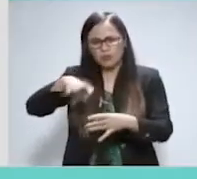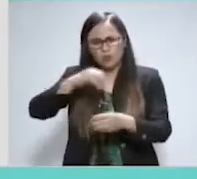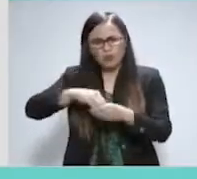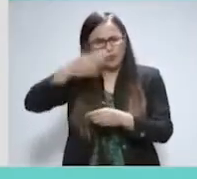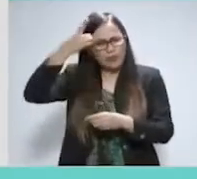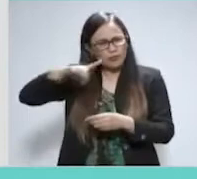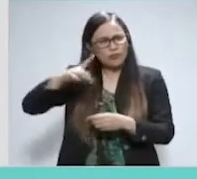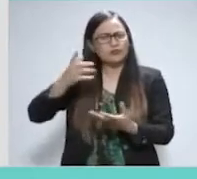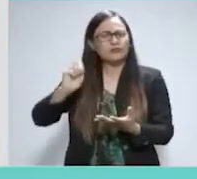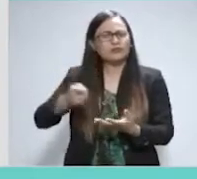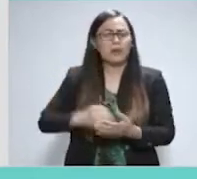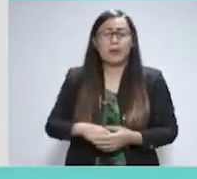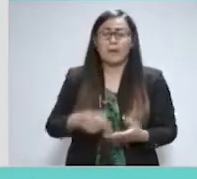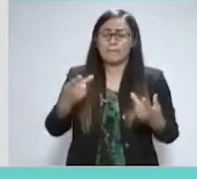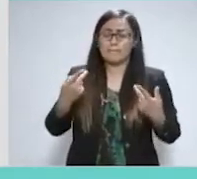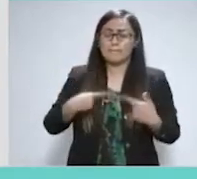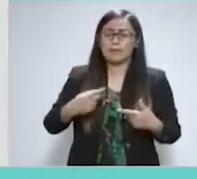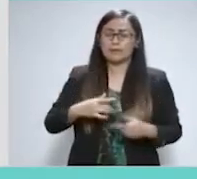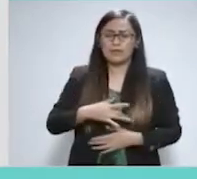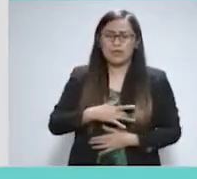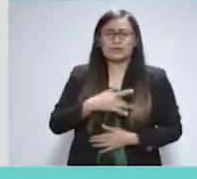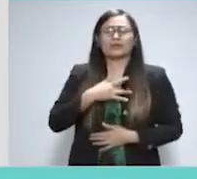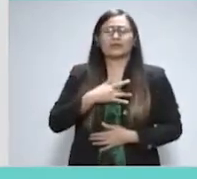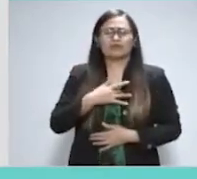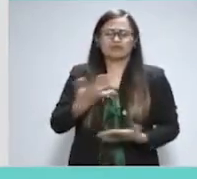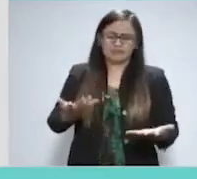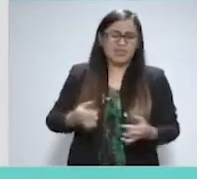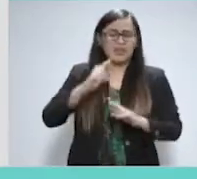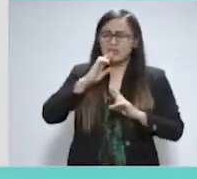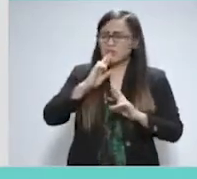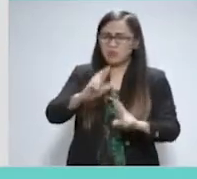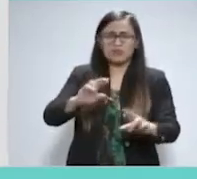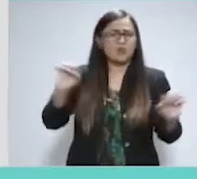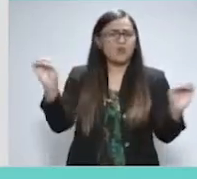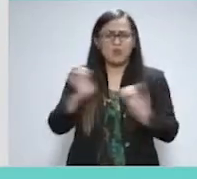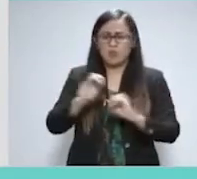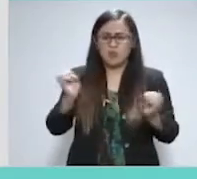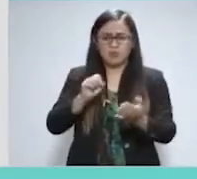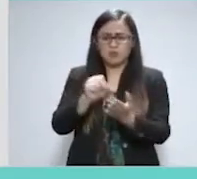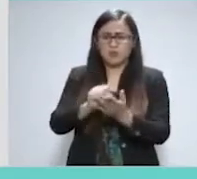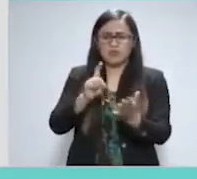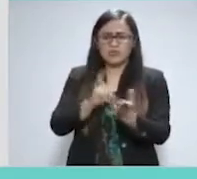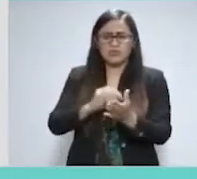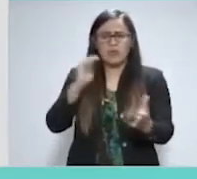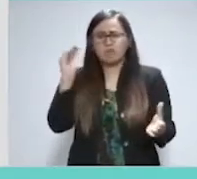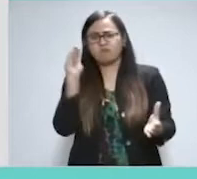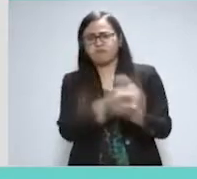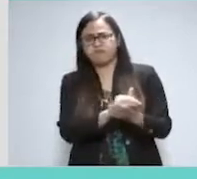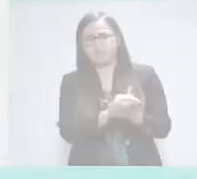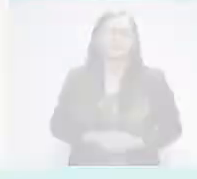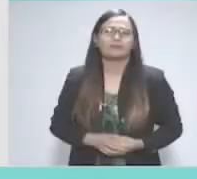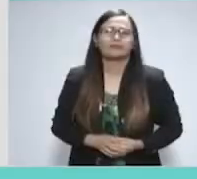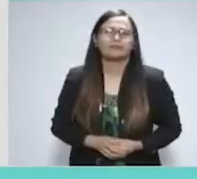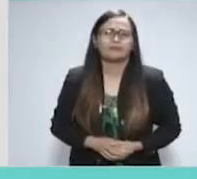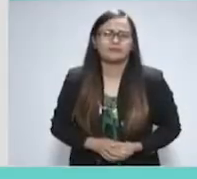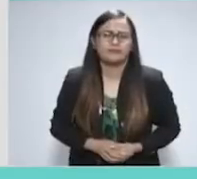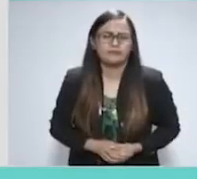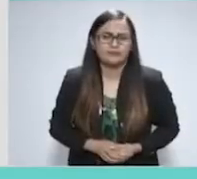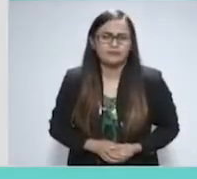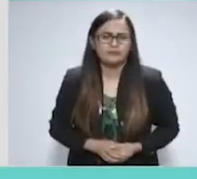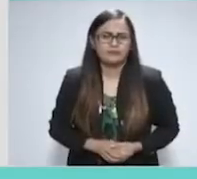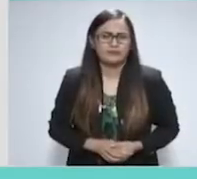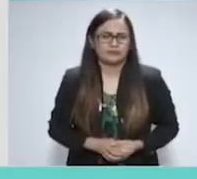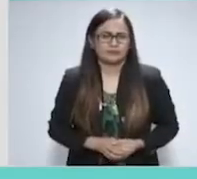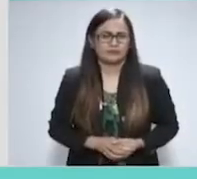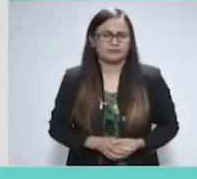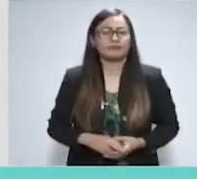agravió y se inconformó por la falta de respuesta, o sea, no hubo respuesta a su solicitud de esta solicitud de acceso. En respuesta